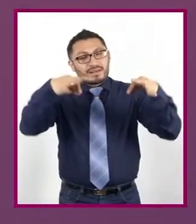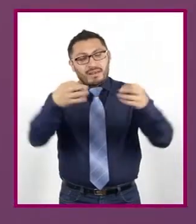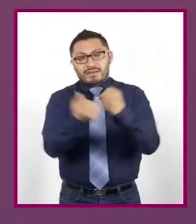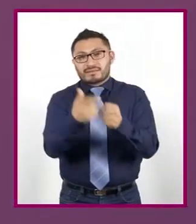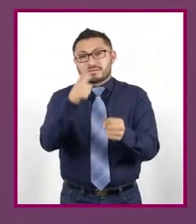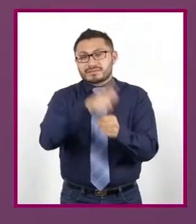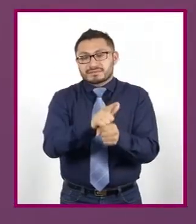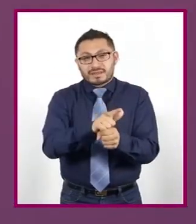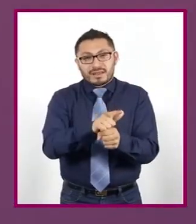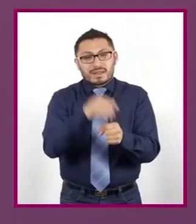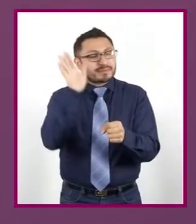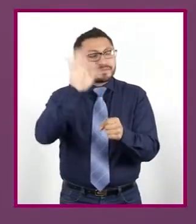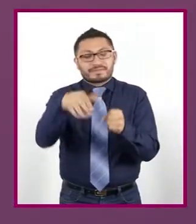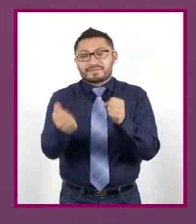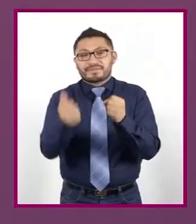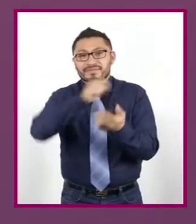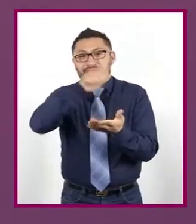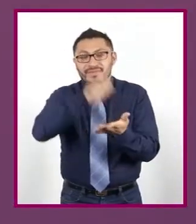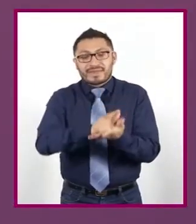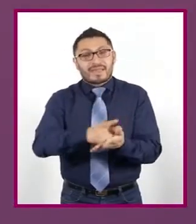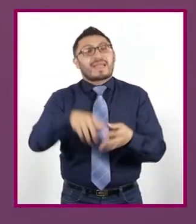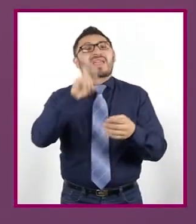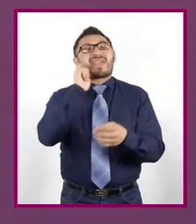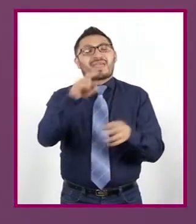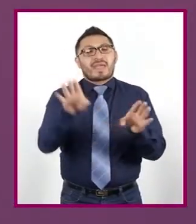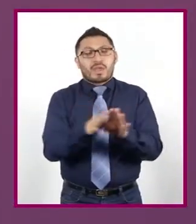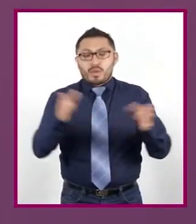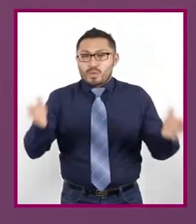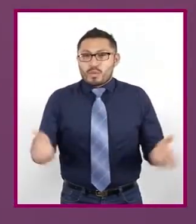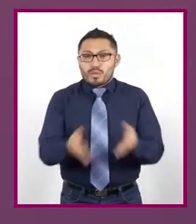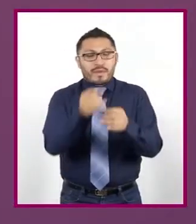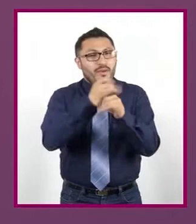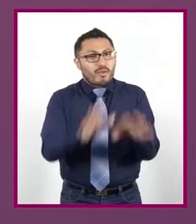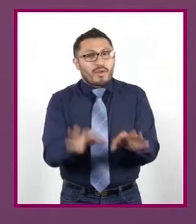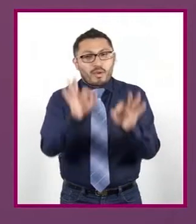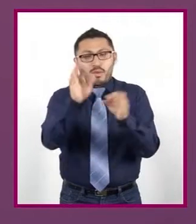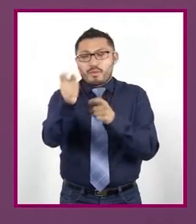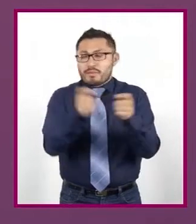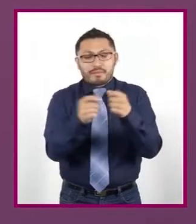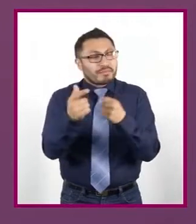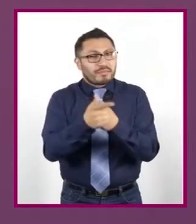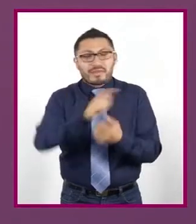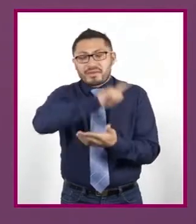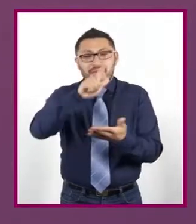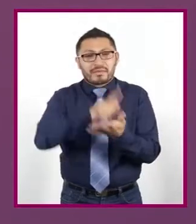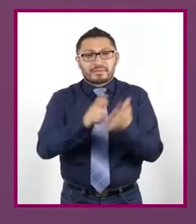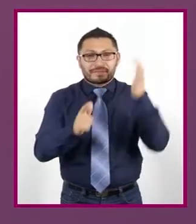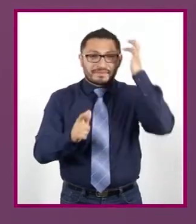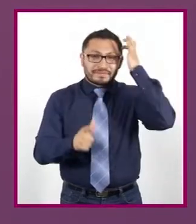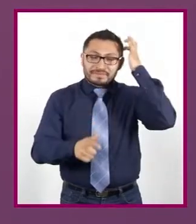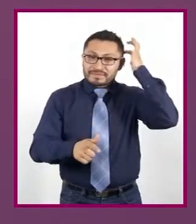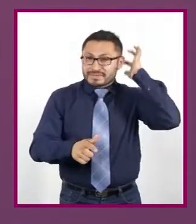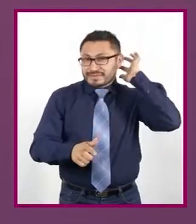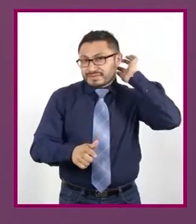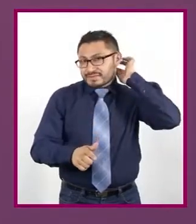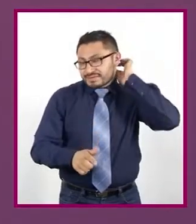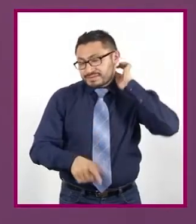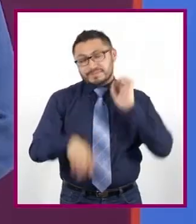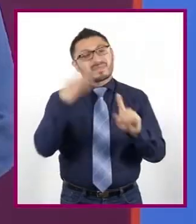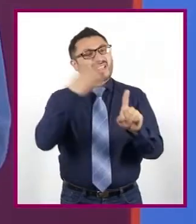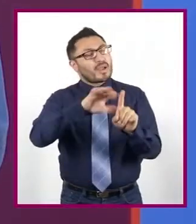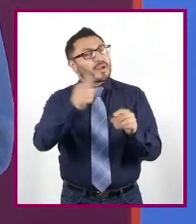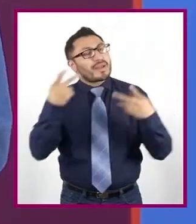es sustentar algunos datos o registrar un hecho regulado por alguna ley, para que otros